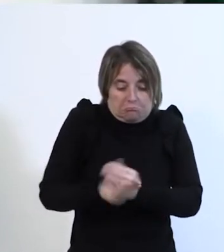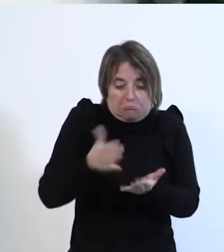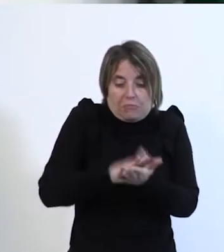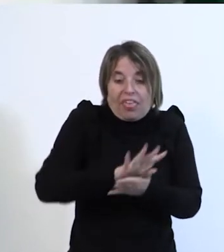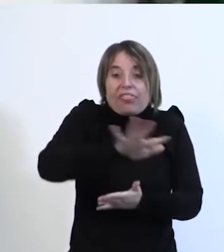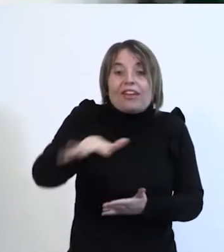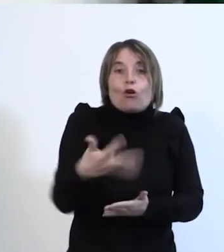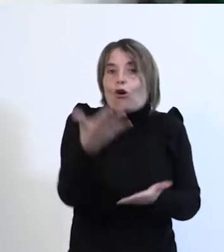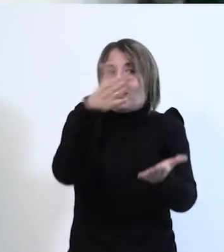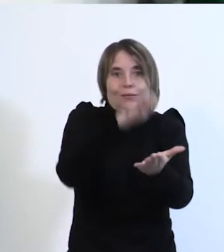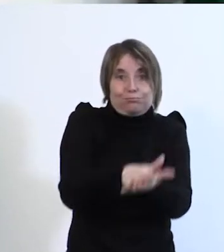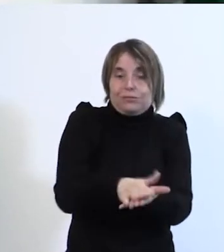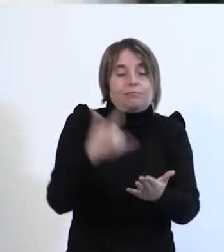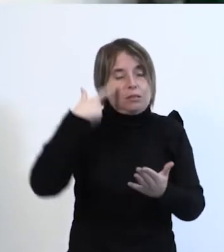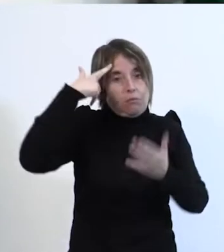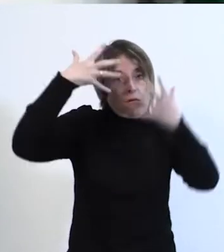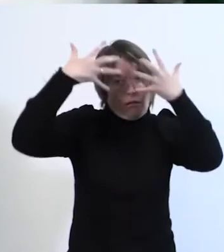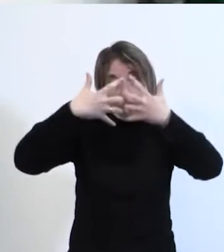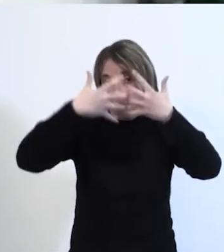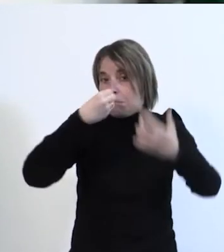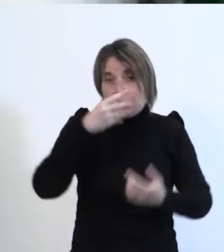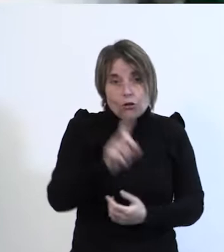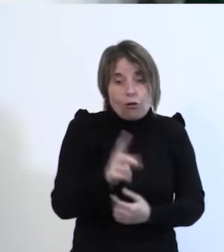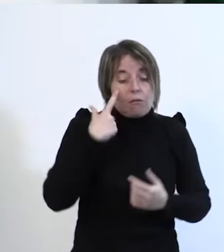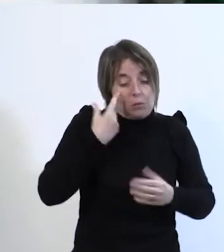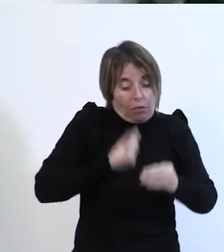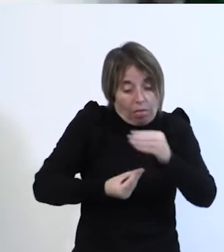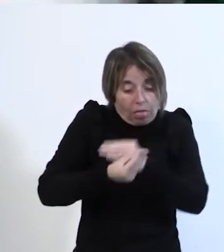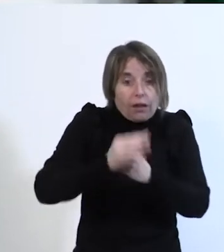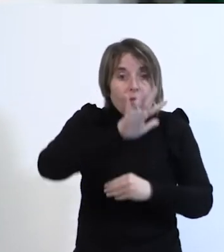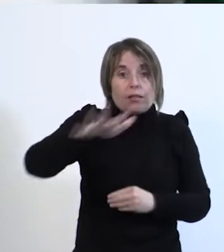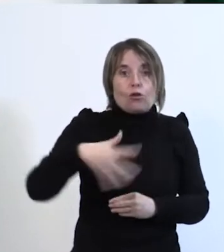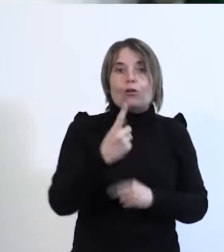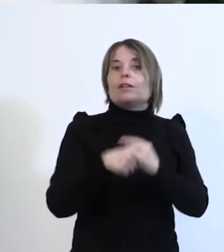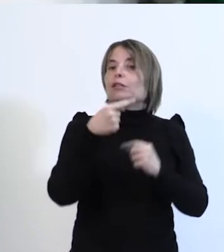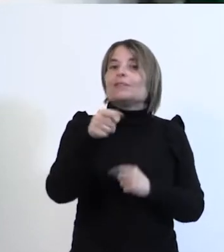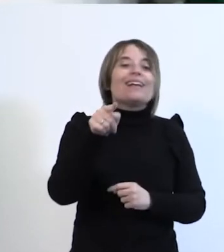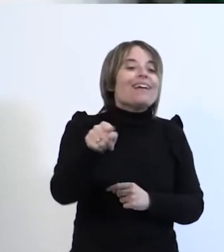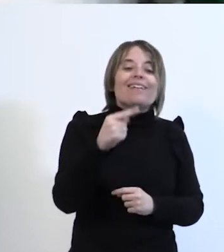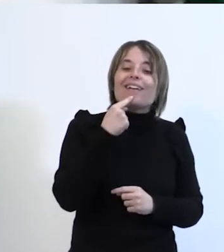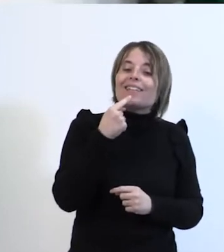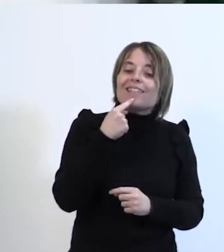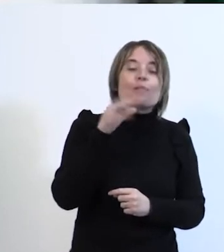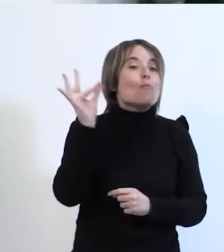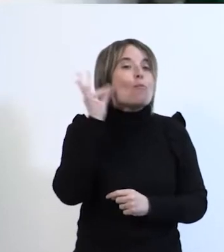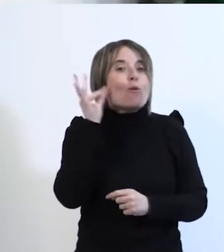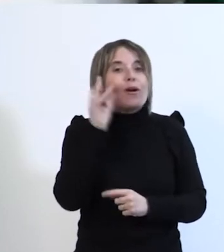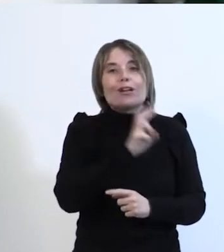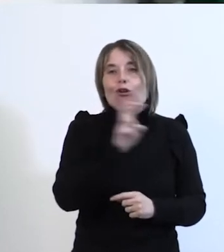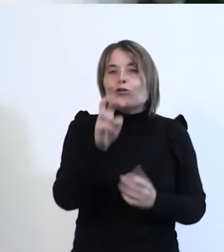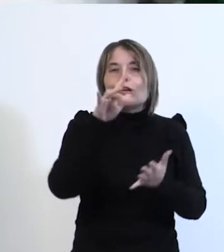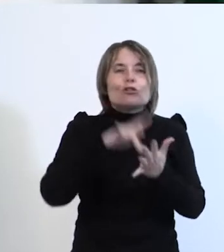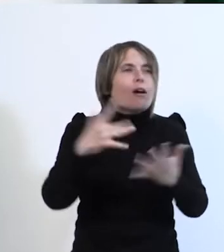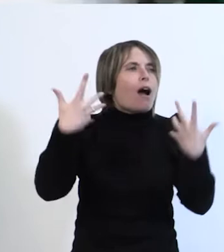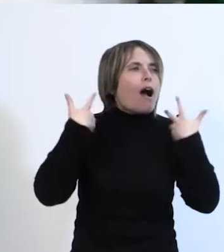nació murió a las 5 horas, como estaba previsto, y ella dijo que no quería que otras